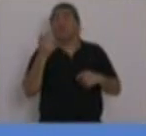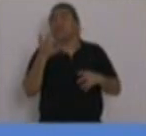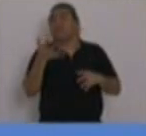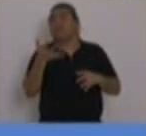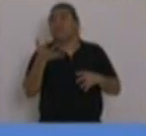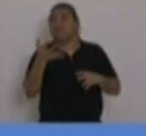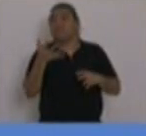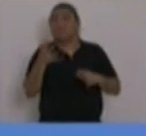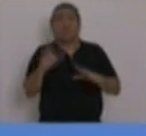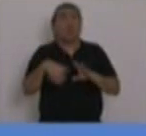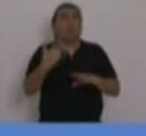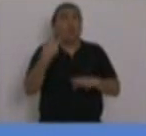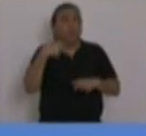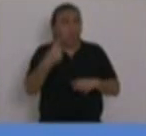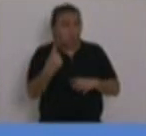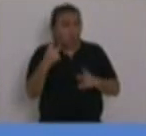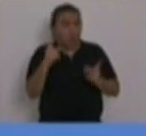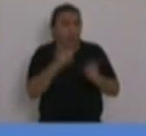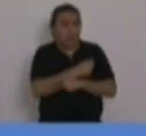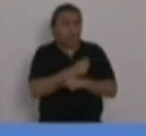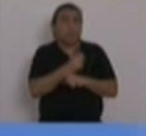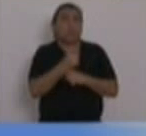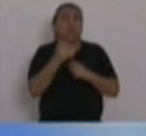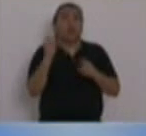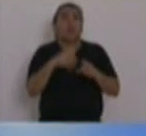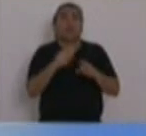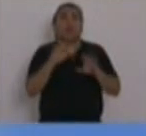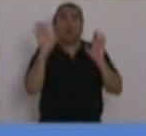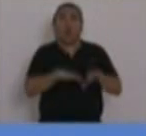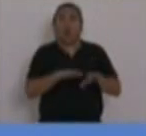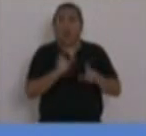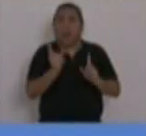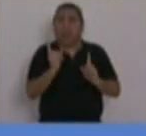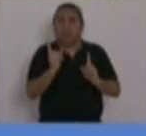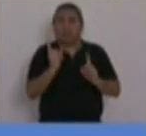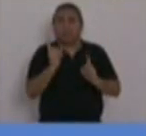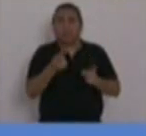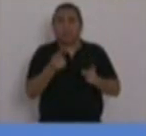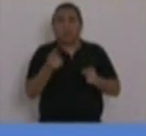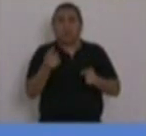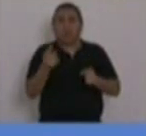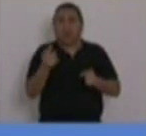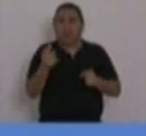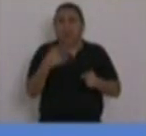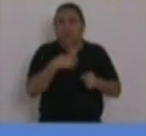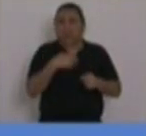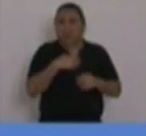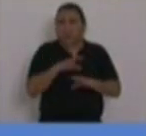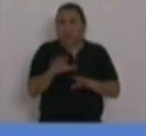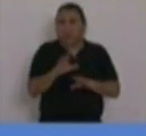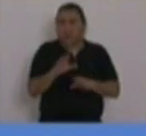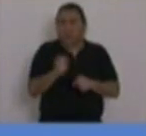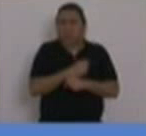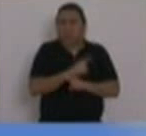pago al banco, es lo que realmente corresponde. Parece ser que acá los bancos, como son bancos, no hay que pagarle nunca las deudas. A mí me parece que estamos